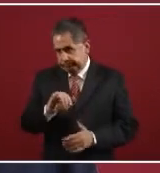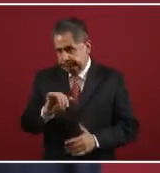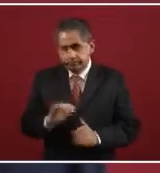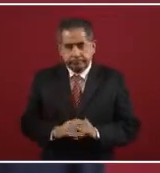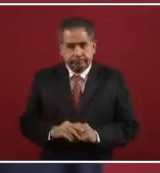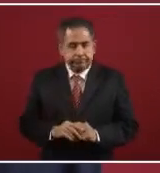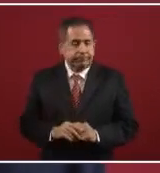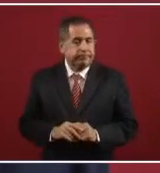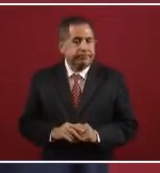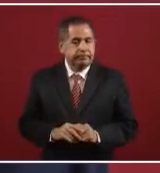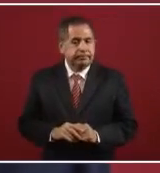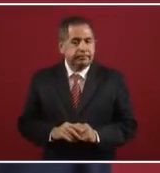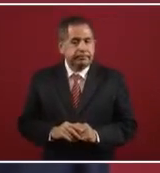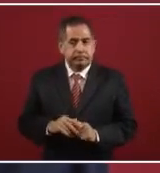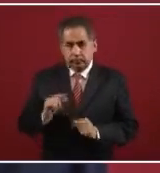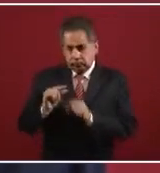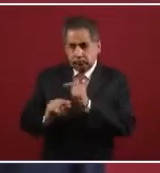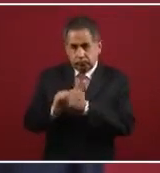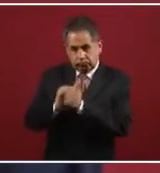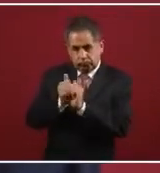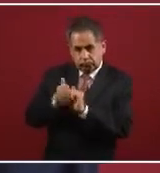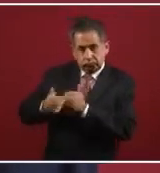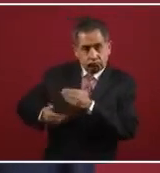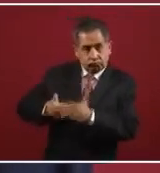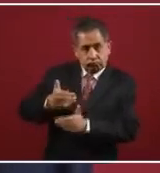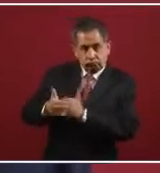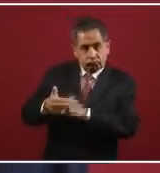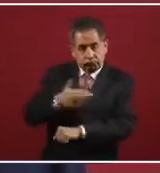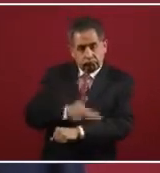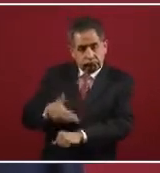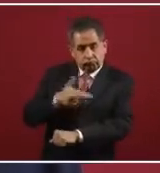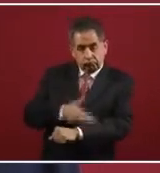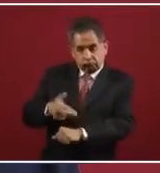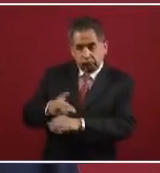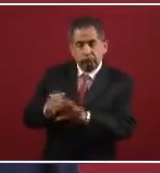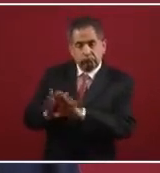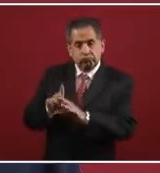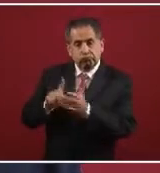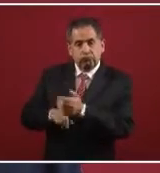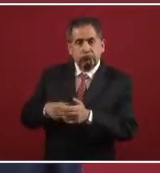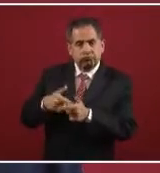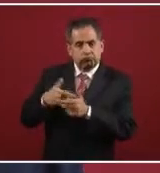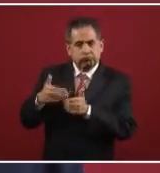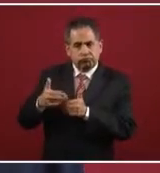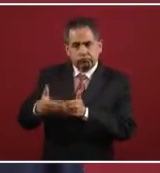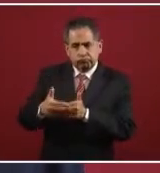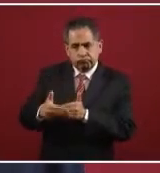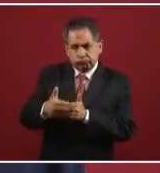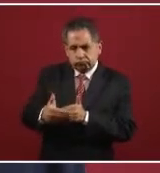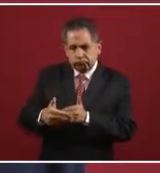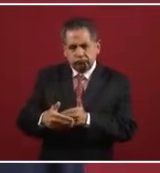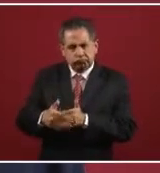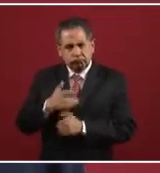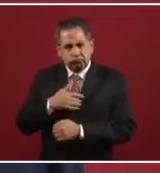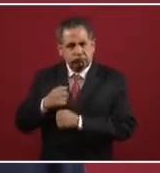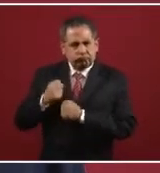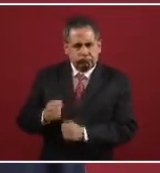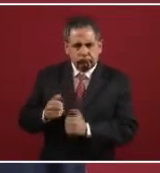que es un proceso, vamos avanzando con mucha